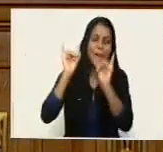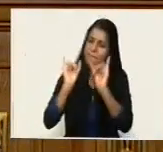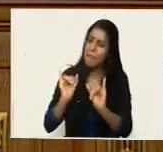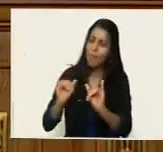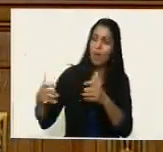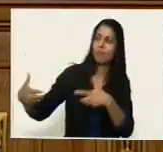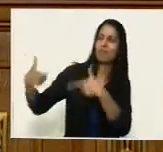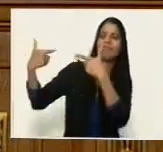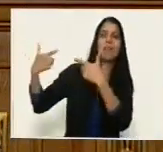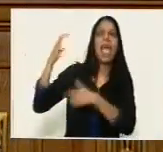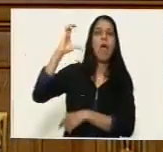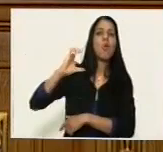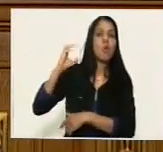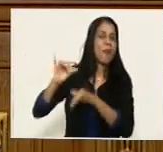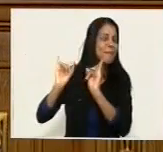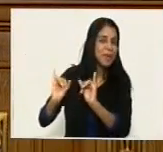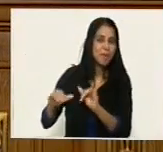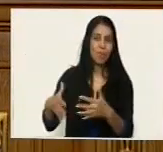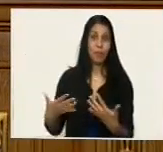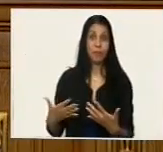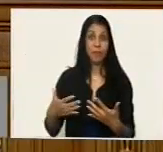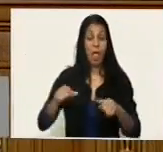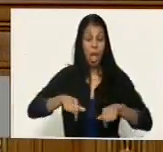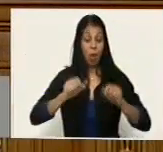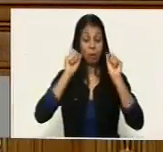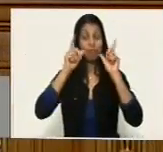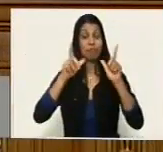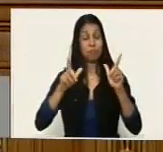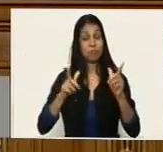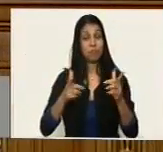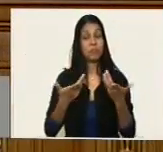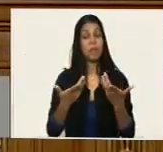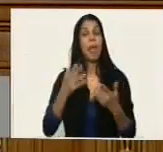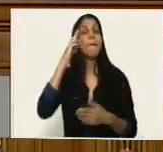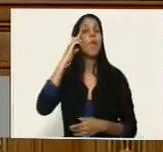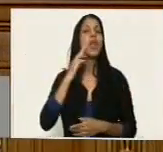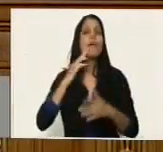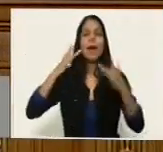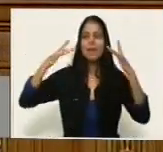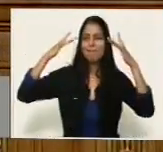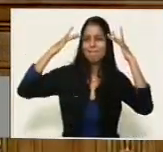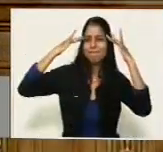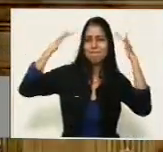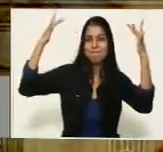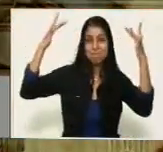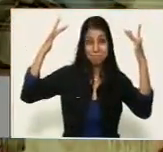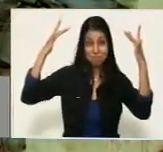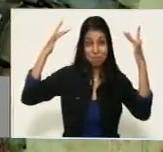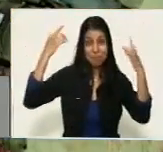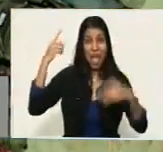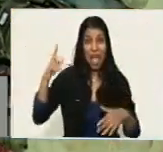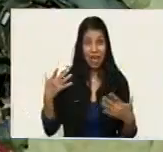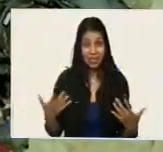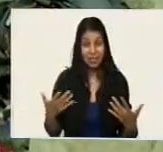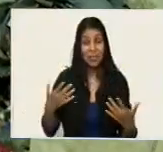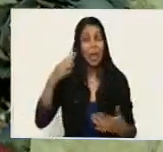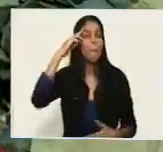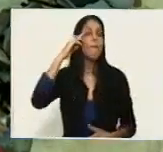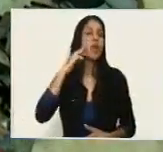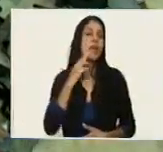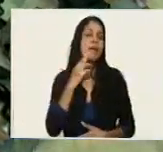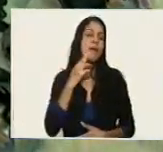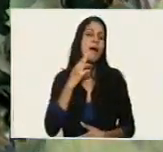esta es una cosa muy brillante del libertador Simón Bolívar, que el